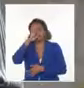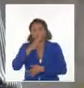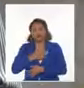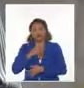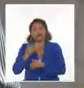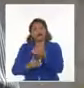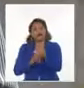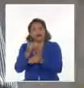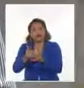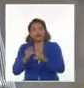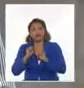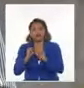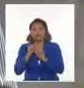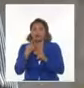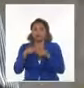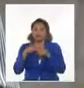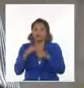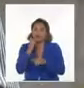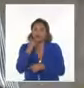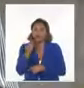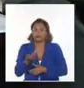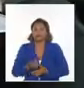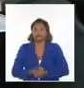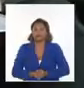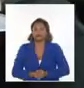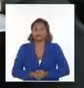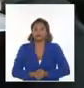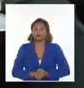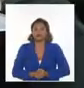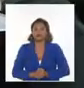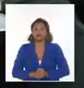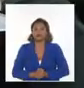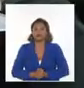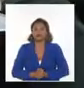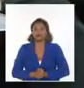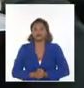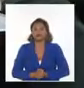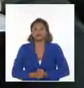emisiones tendremos otros detalles. Abdiel Bermúdez Bermúdez, Canal Cubano de Noticias.